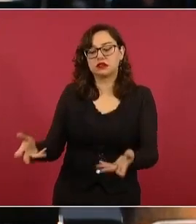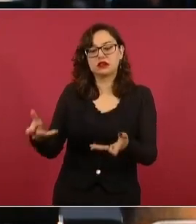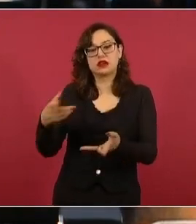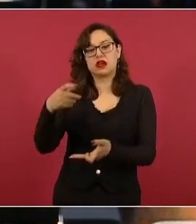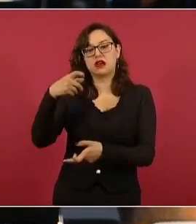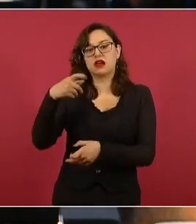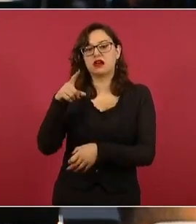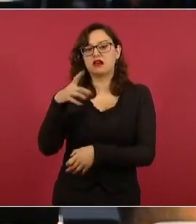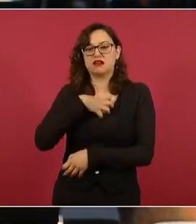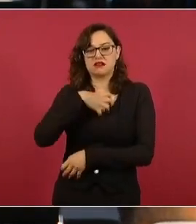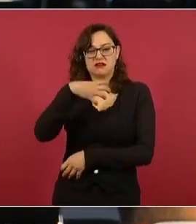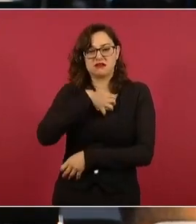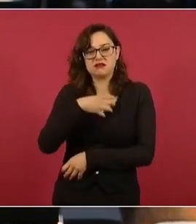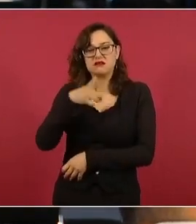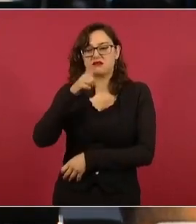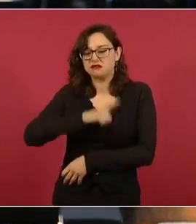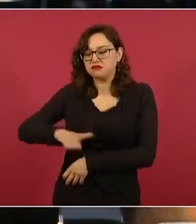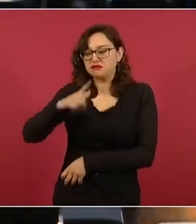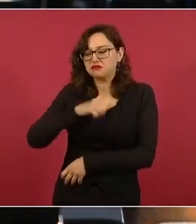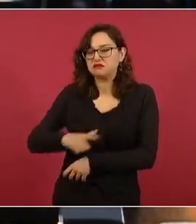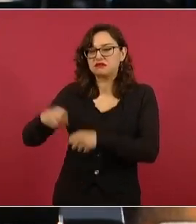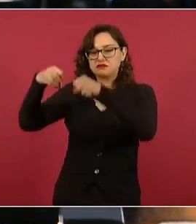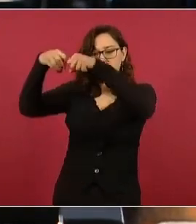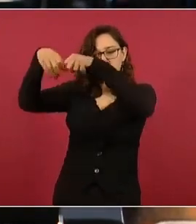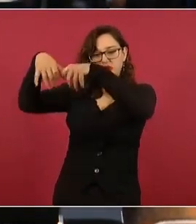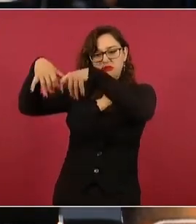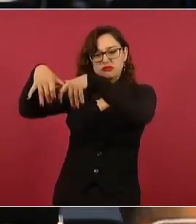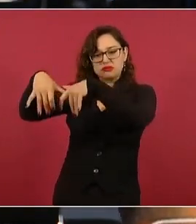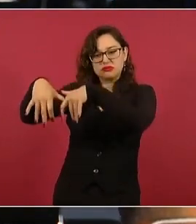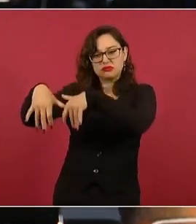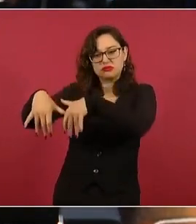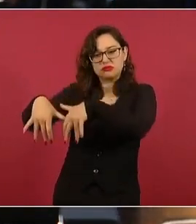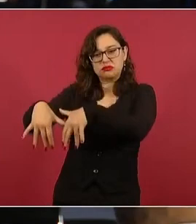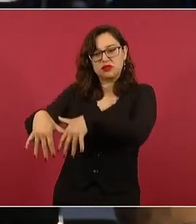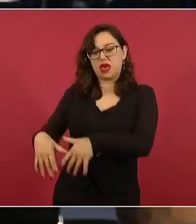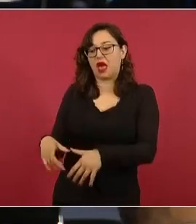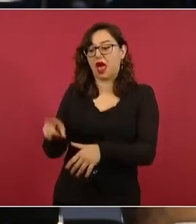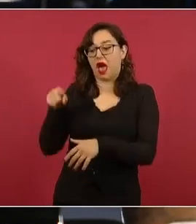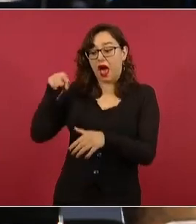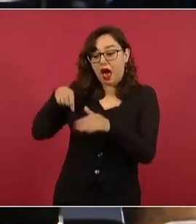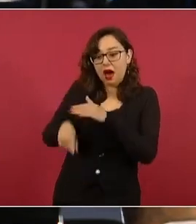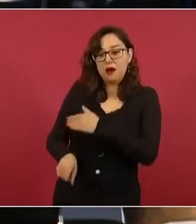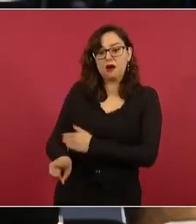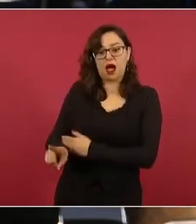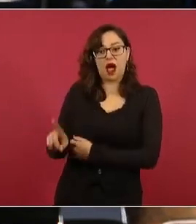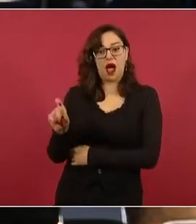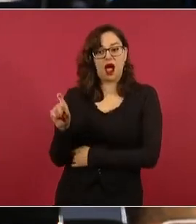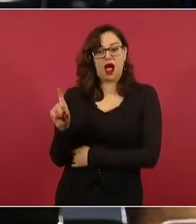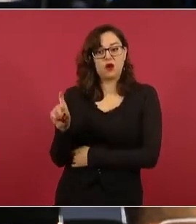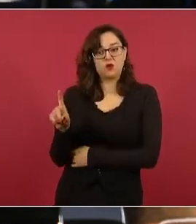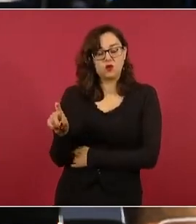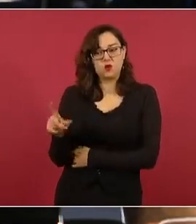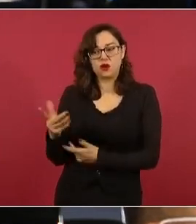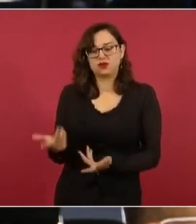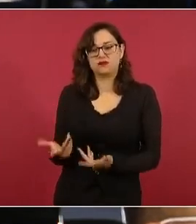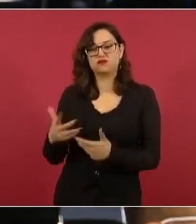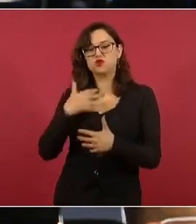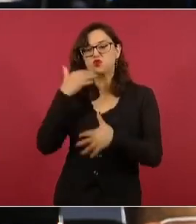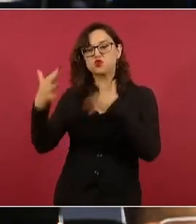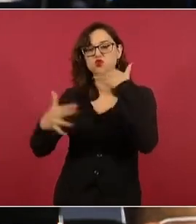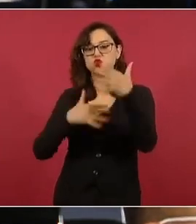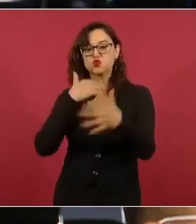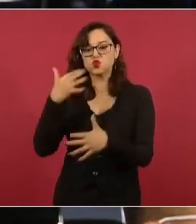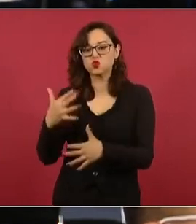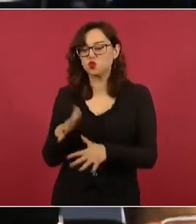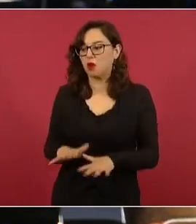se filtra. Entonces, esto sí, las comunidades mayas, sobre todo en